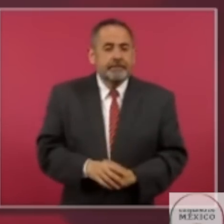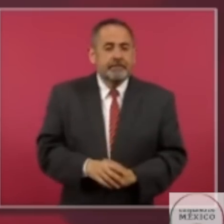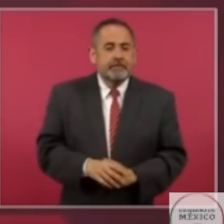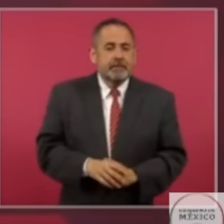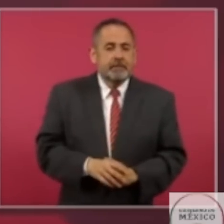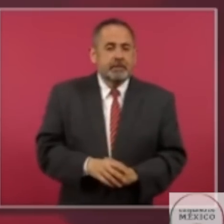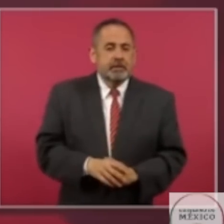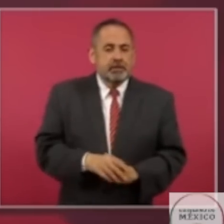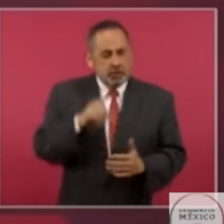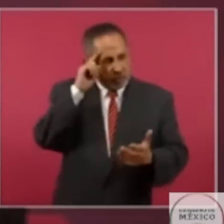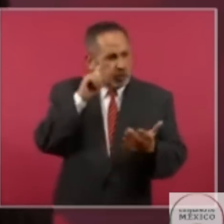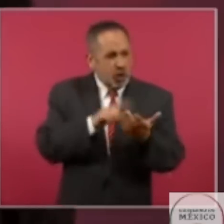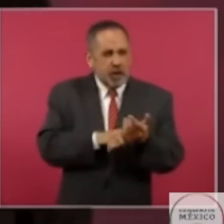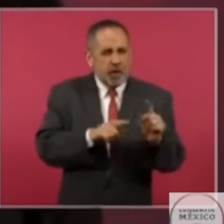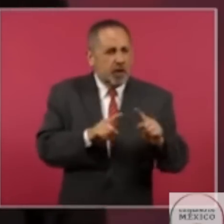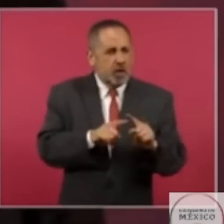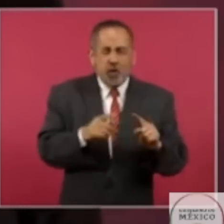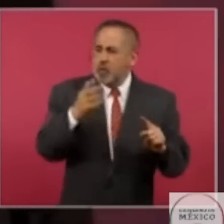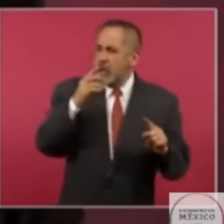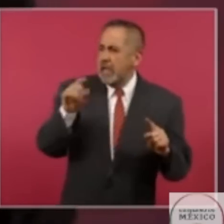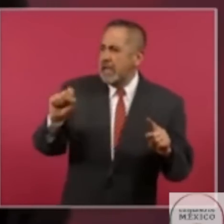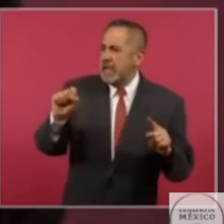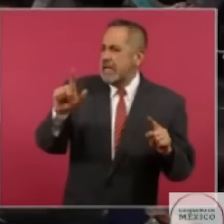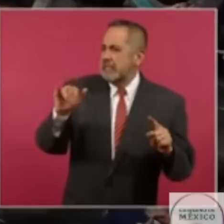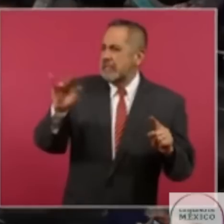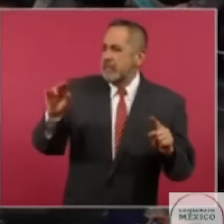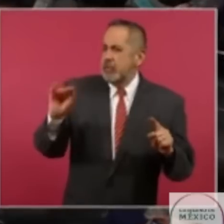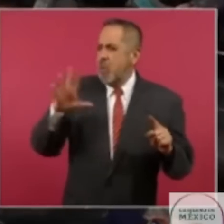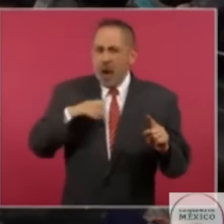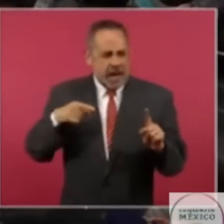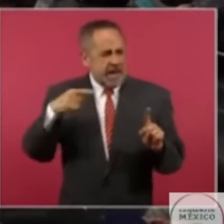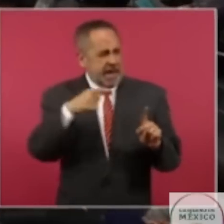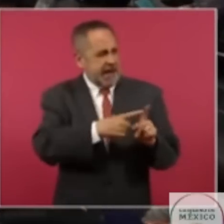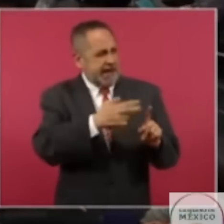Y yo creo que no lo tiene ni Slim.